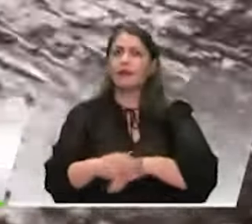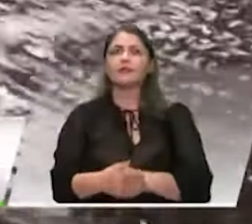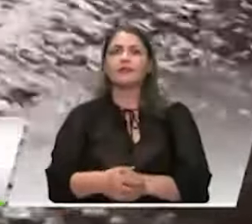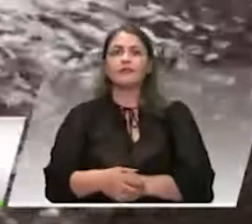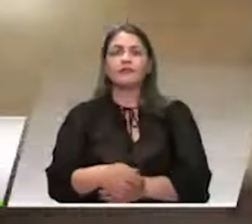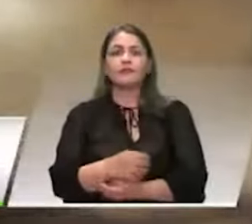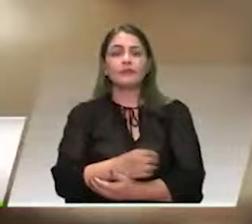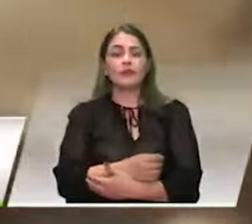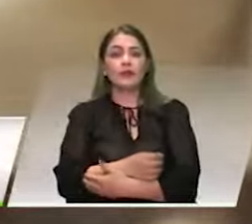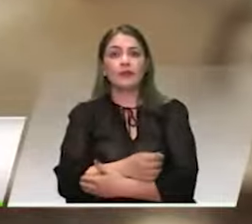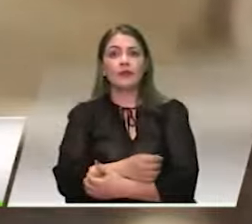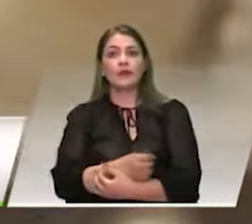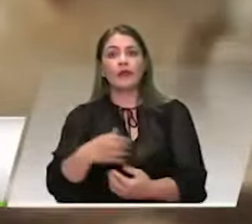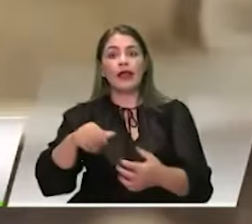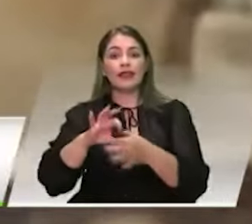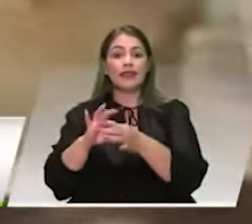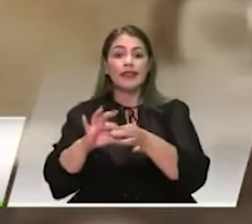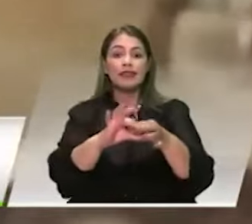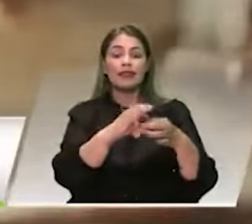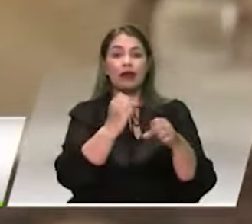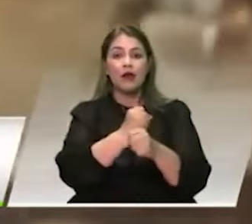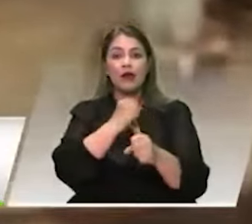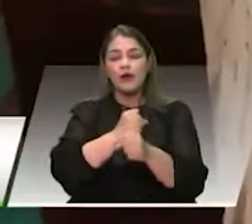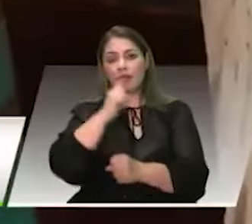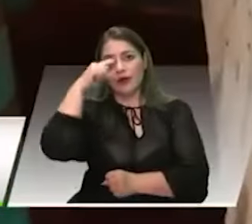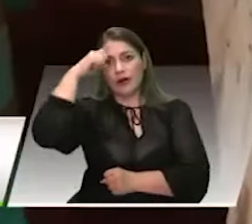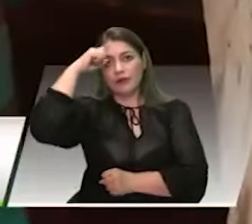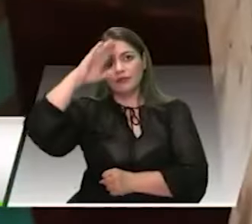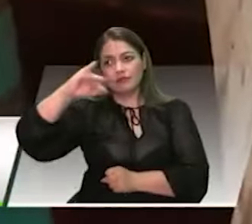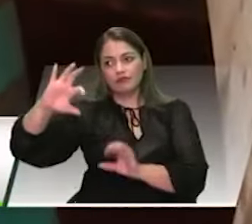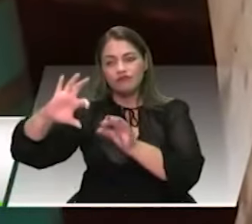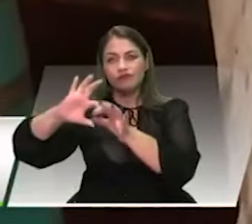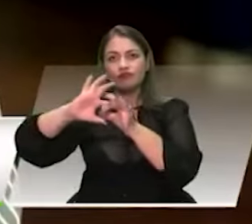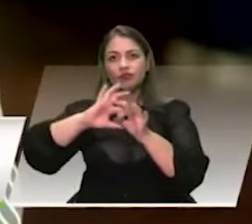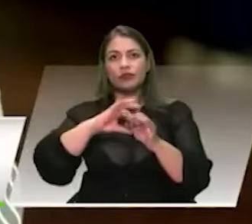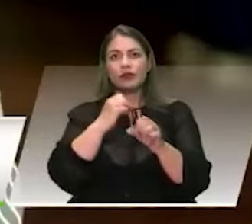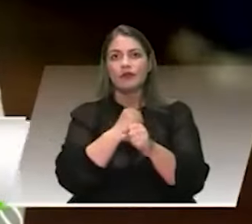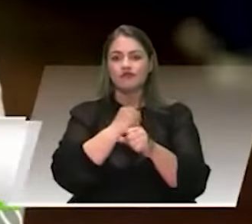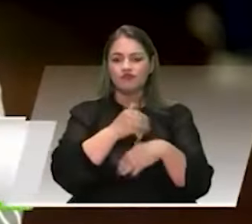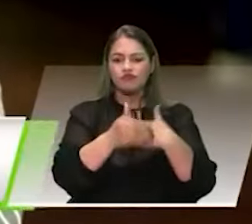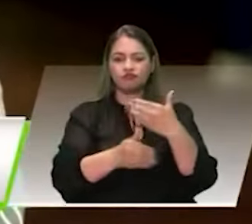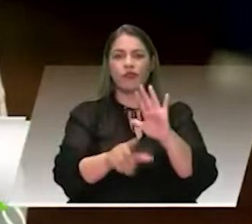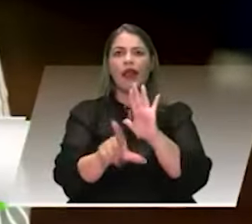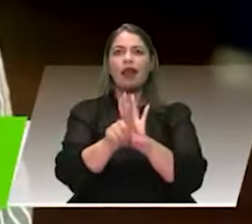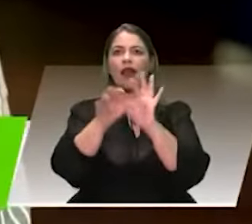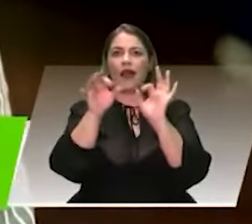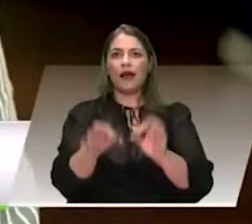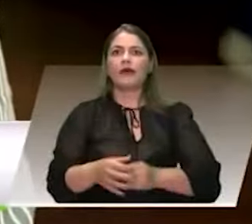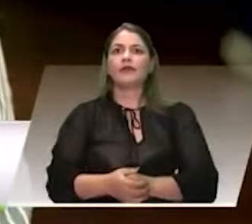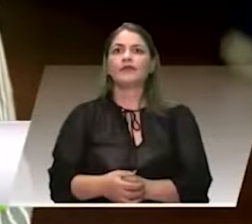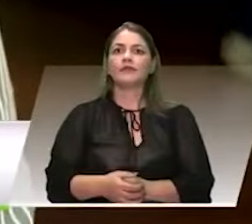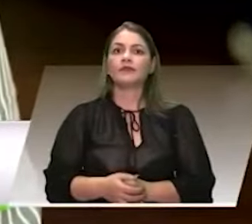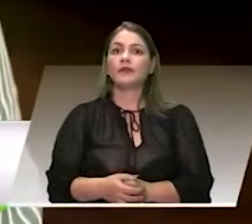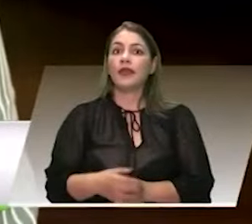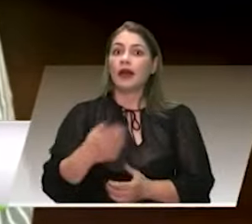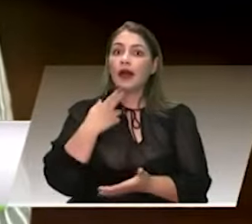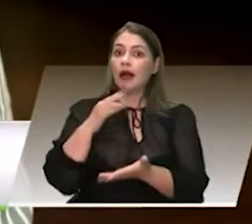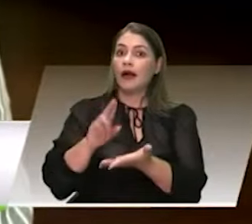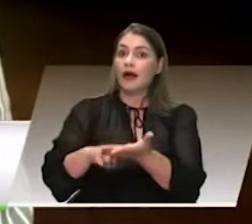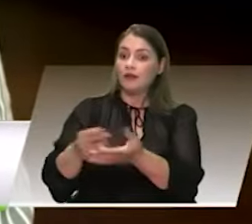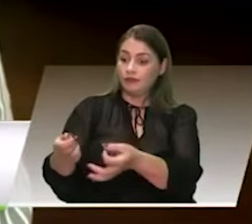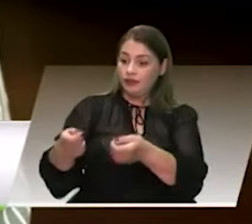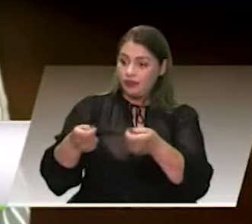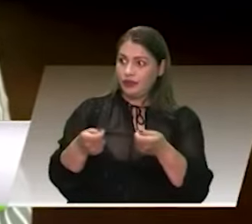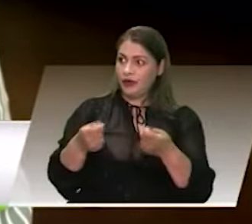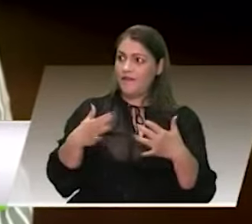destacaron el trabajo articulado con la gobernación de Antioquia, que facilitará su trabajo de manera legal. Recibimos esta notificación con mucha alegría porque